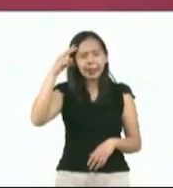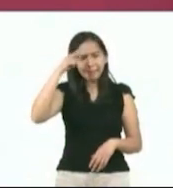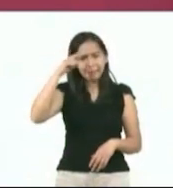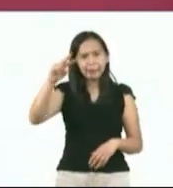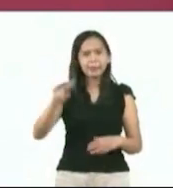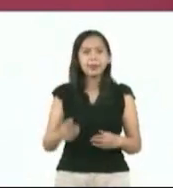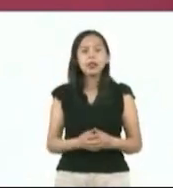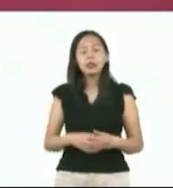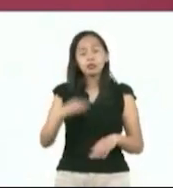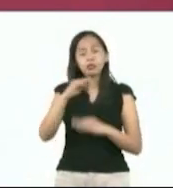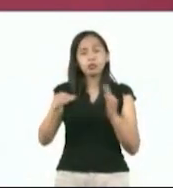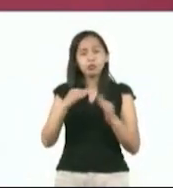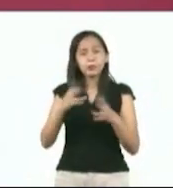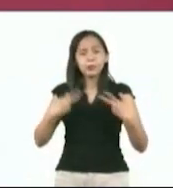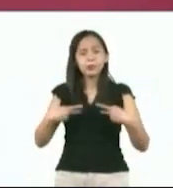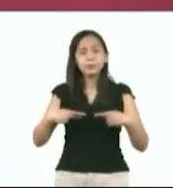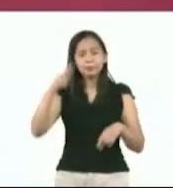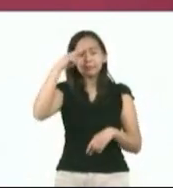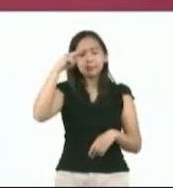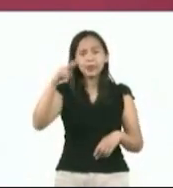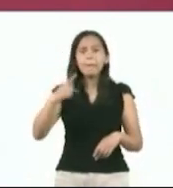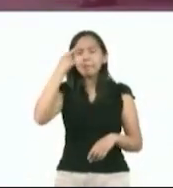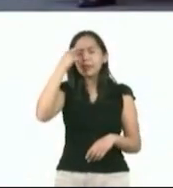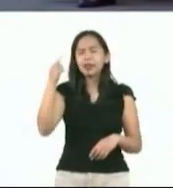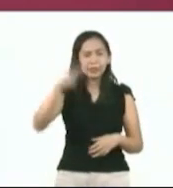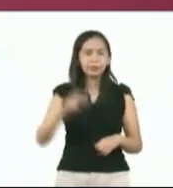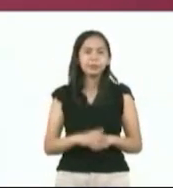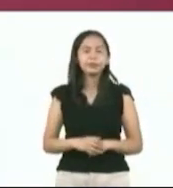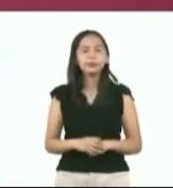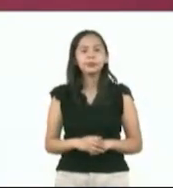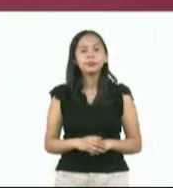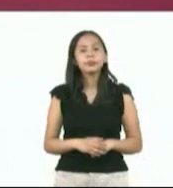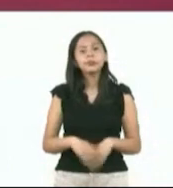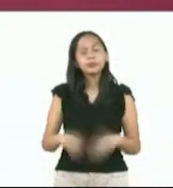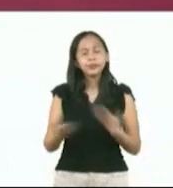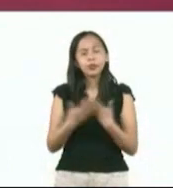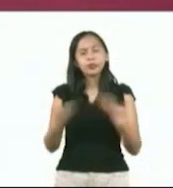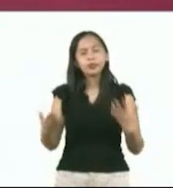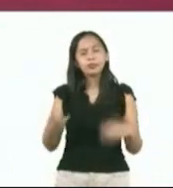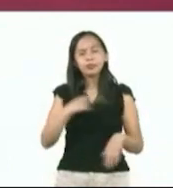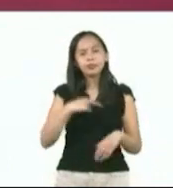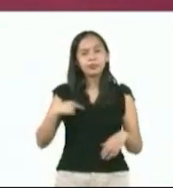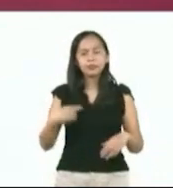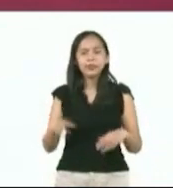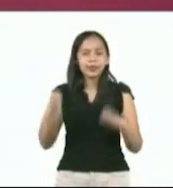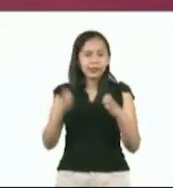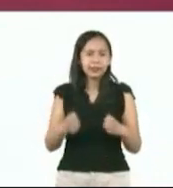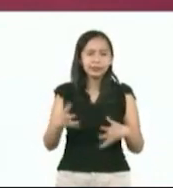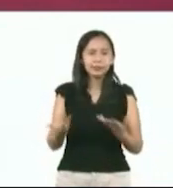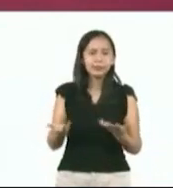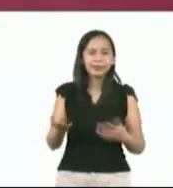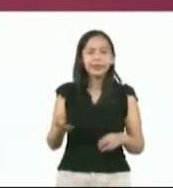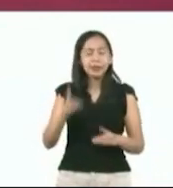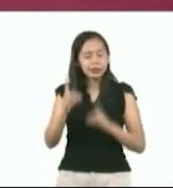los mexicanos, a que nos ayuden a romper este récord Guinness. Estamos en este esfuerzo de hacer de la Ciudad de México la ciudad